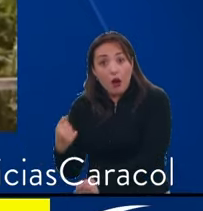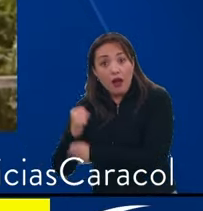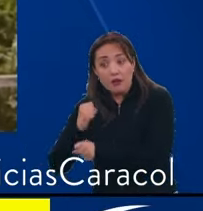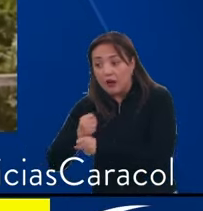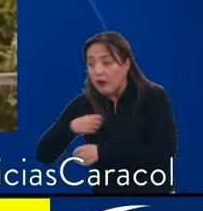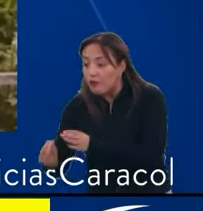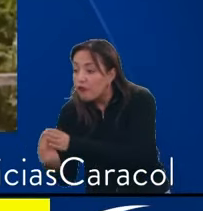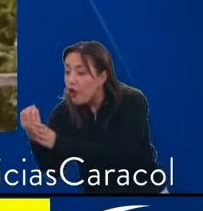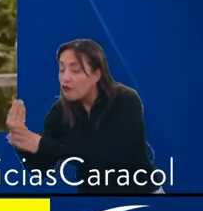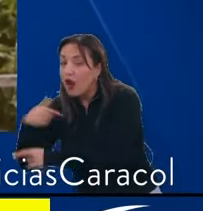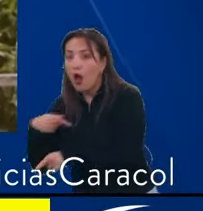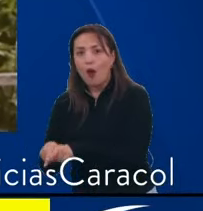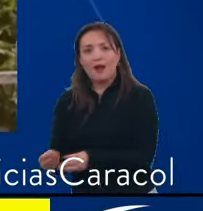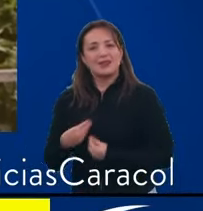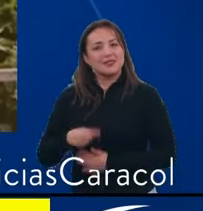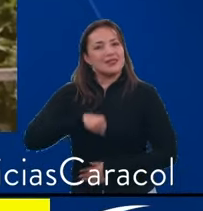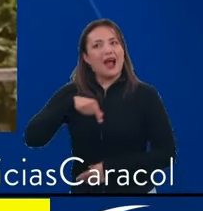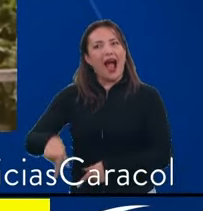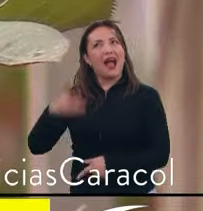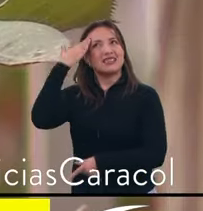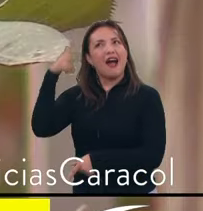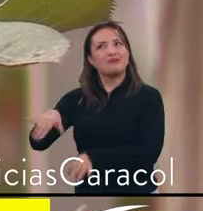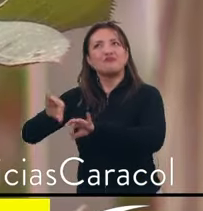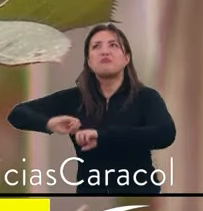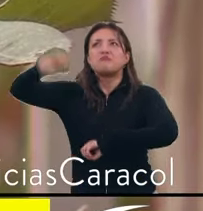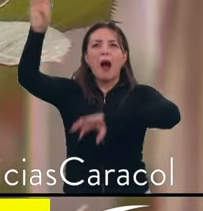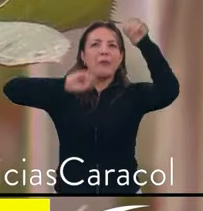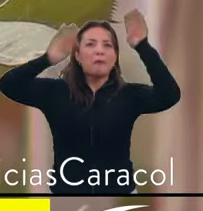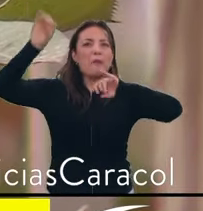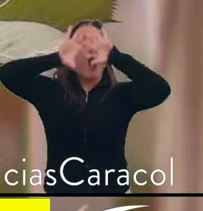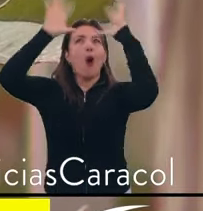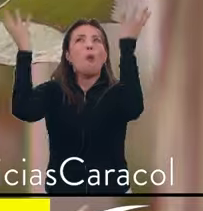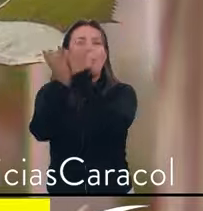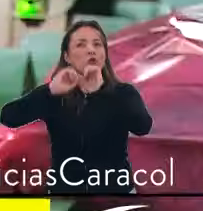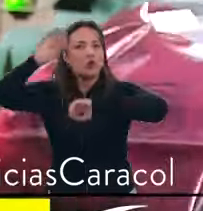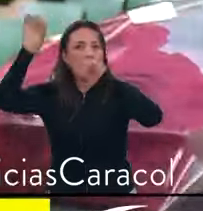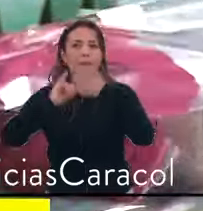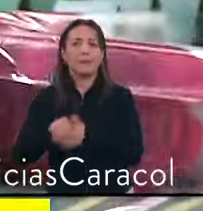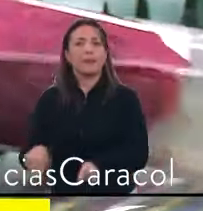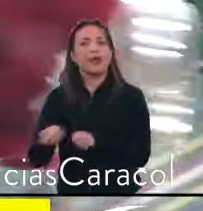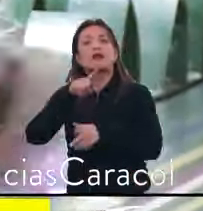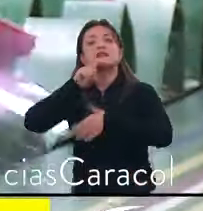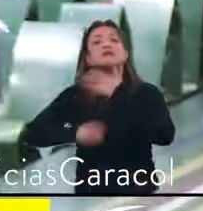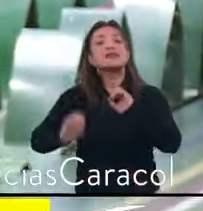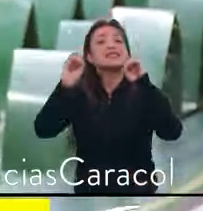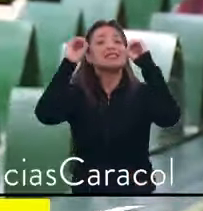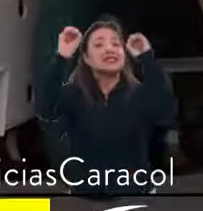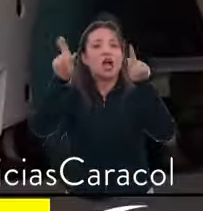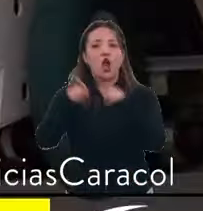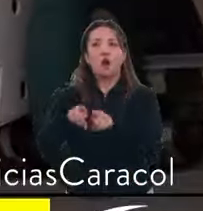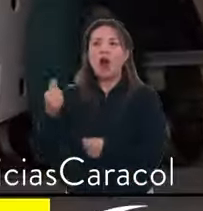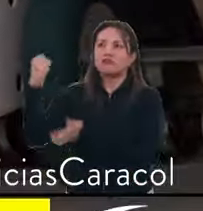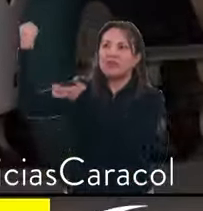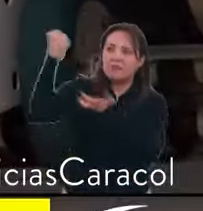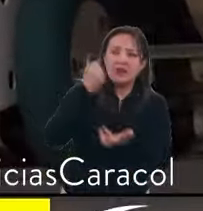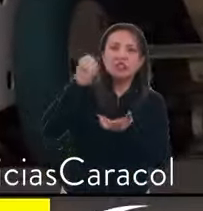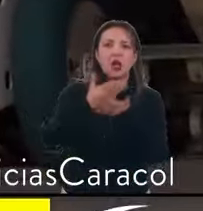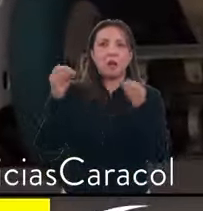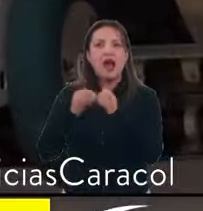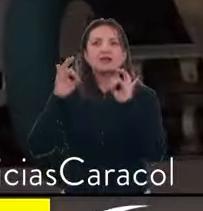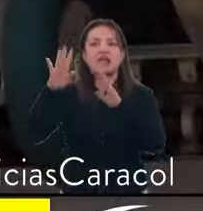productos llegan a muchos lugares del mundo donde los esperan. Con arancel cero, claridad de acceso e inversiones con seguridad, Estados Unidos se convirtió